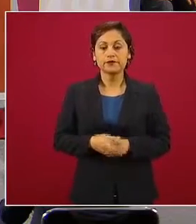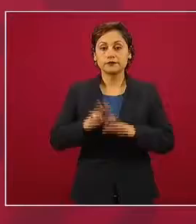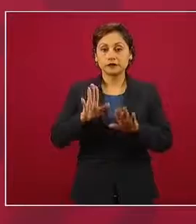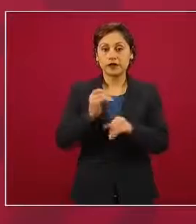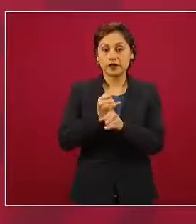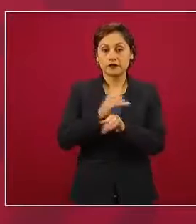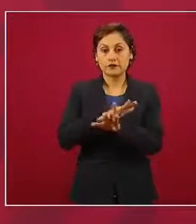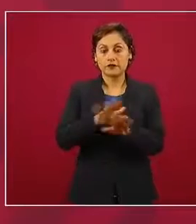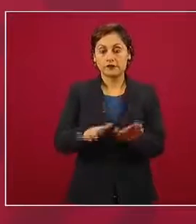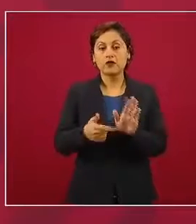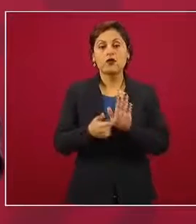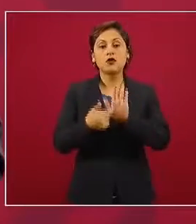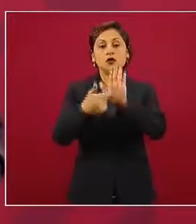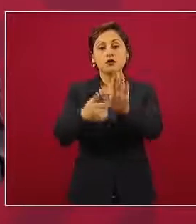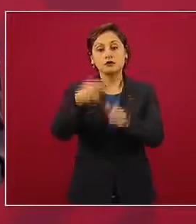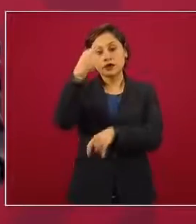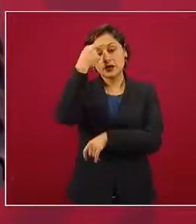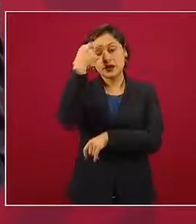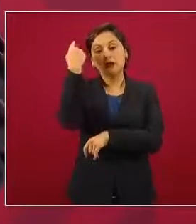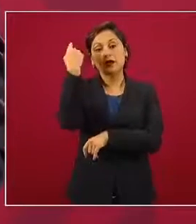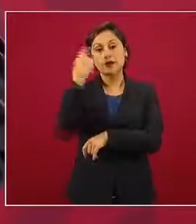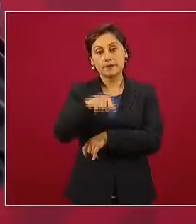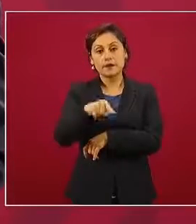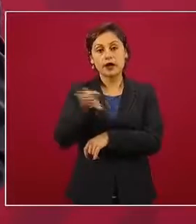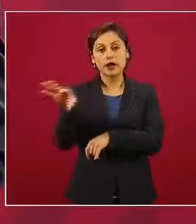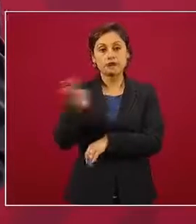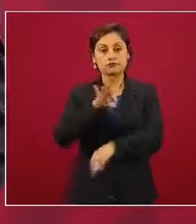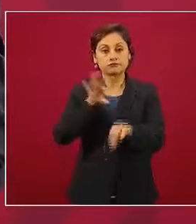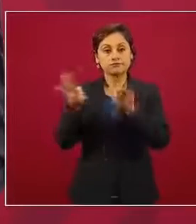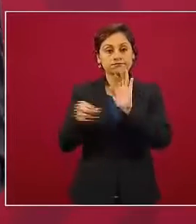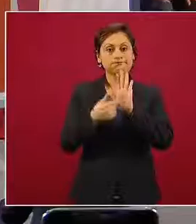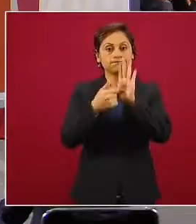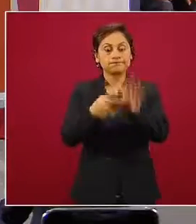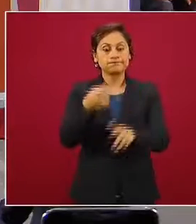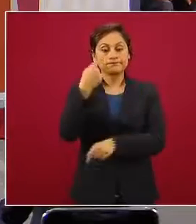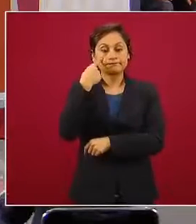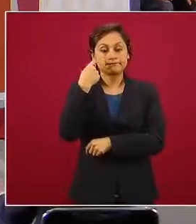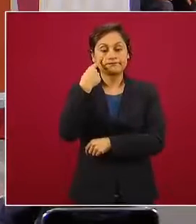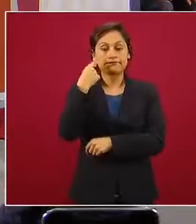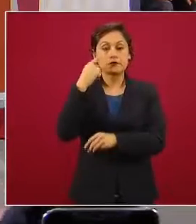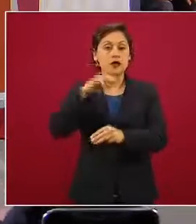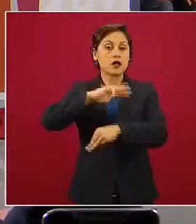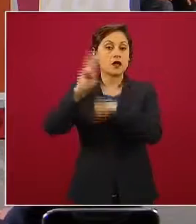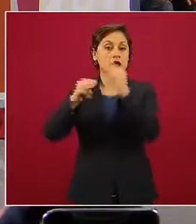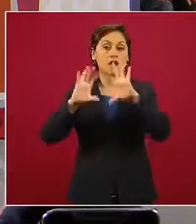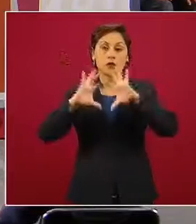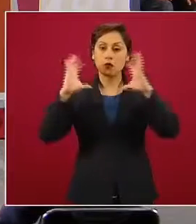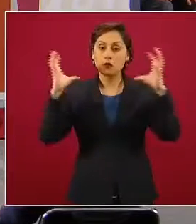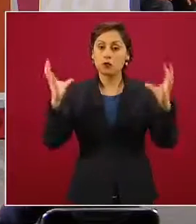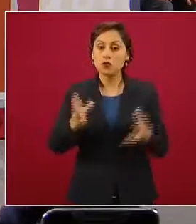técnico, algunas viñetas, no todo, pero en la situación mundial tenemos